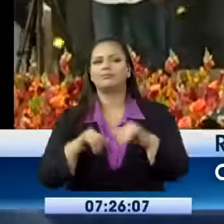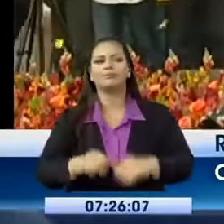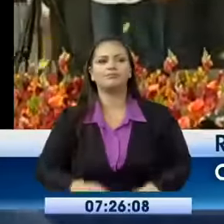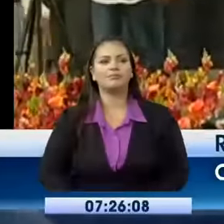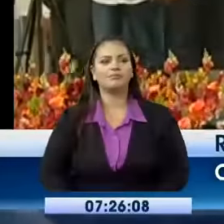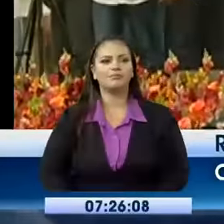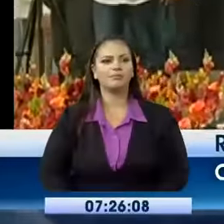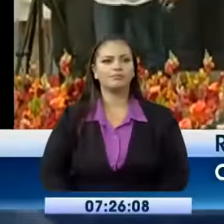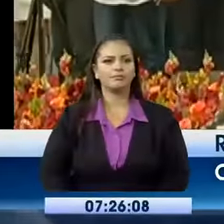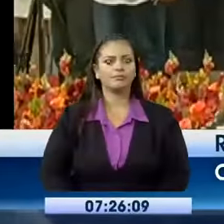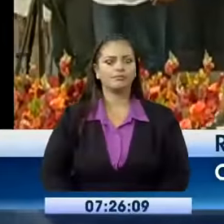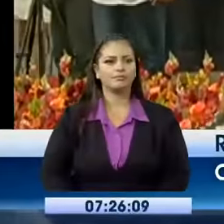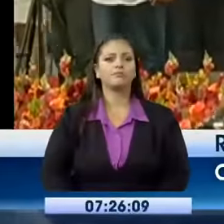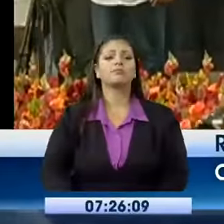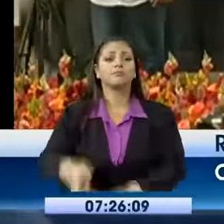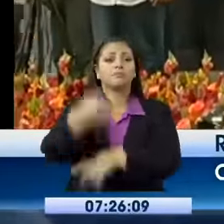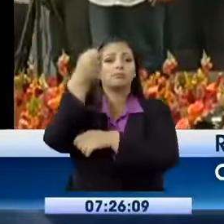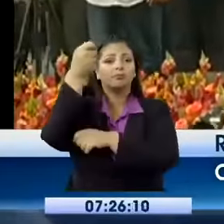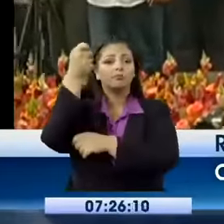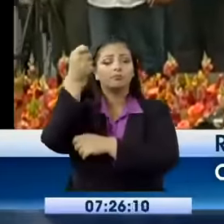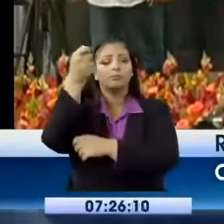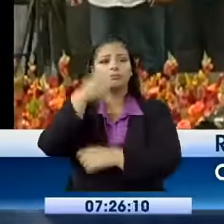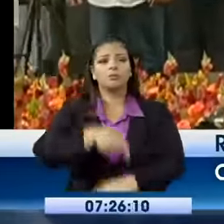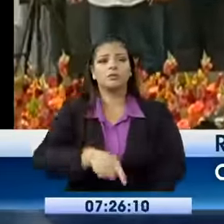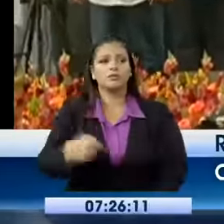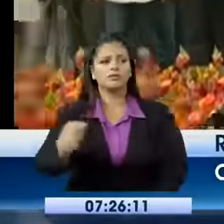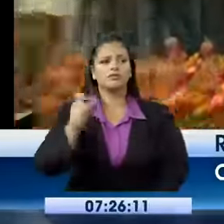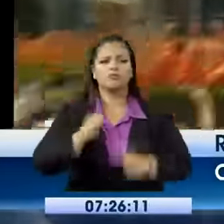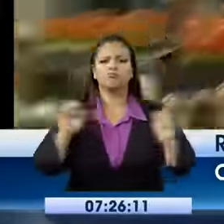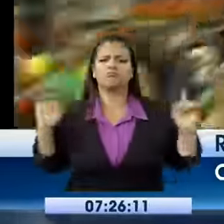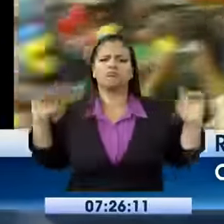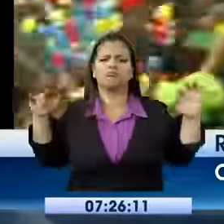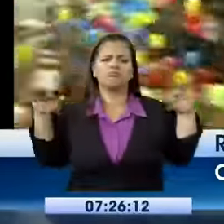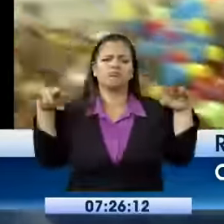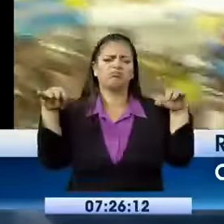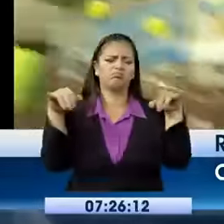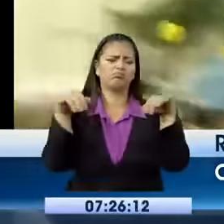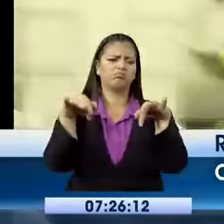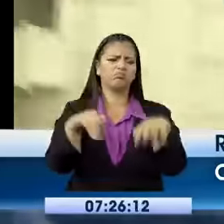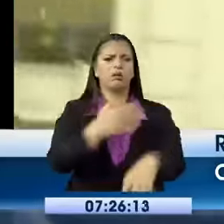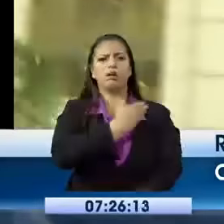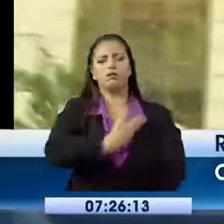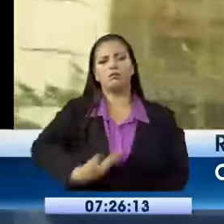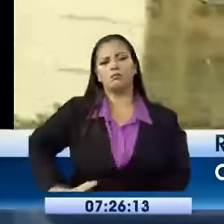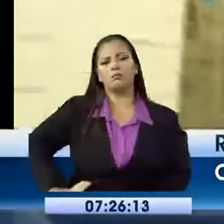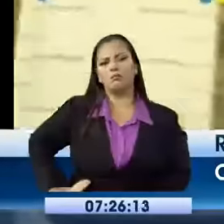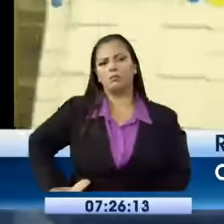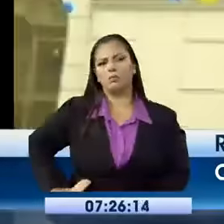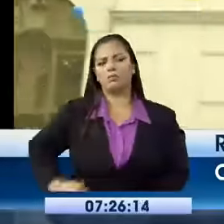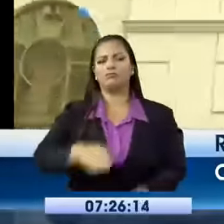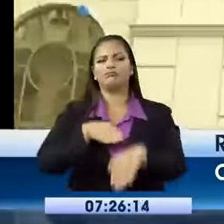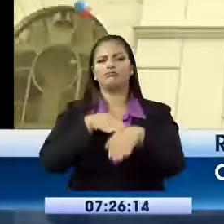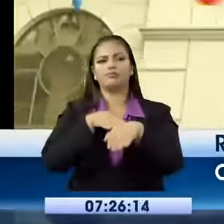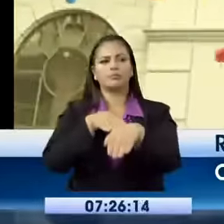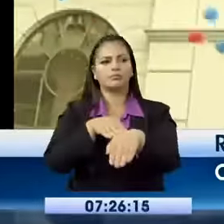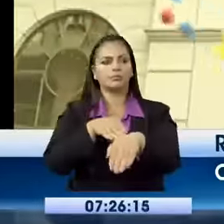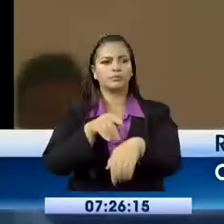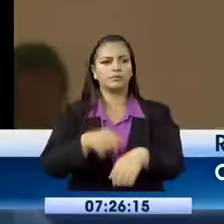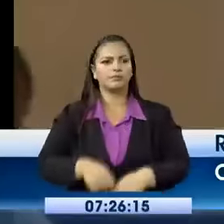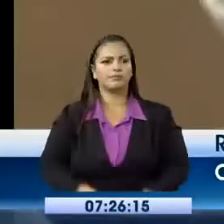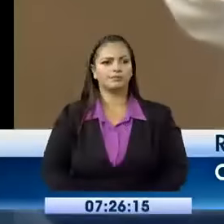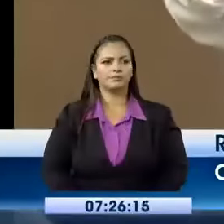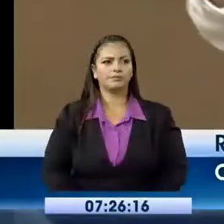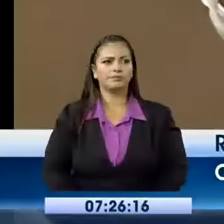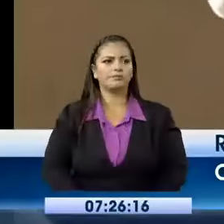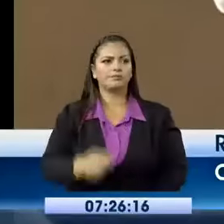mandado la avenida 9 de octubre repleta de simpatizantes de Guayaquil como de diferentes partes del Ecuador y en su llegada a la